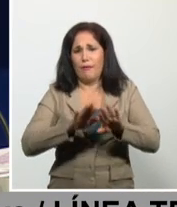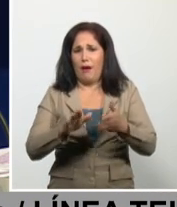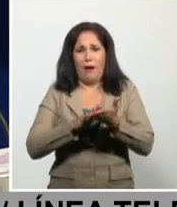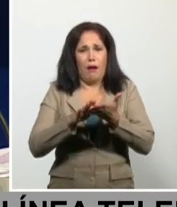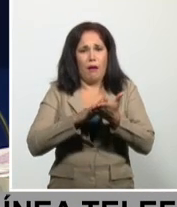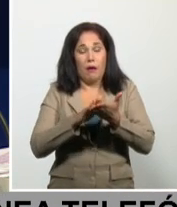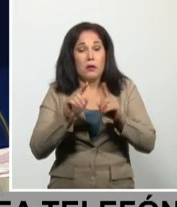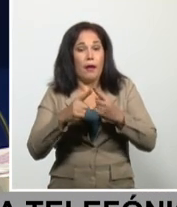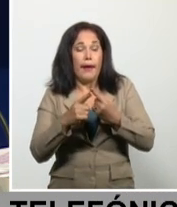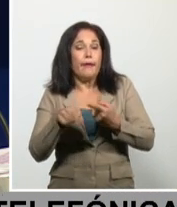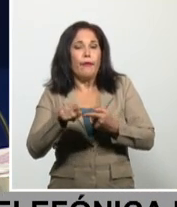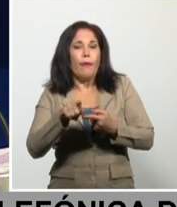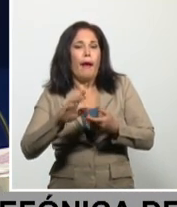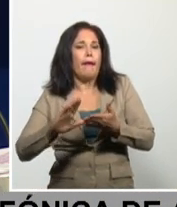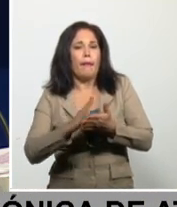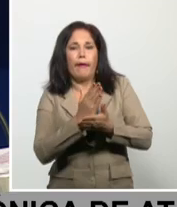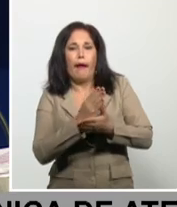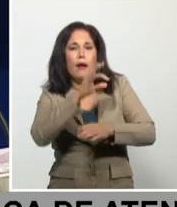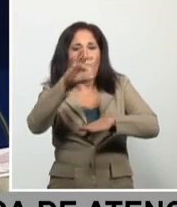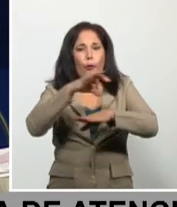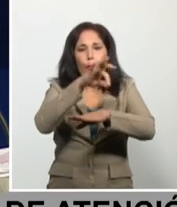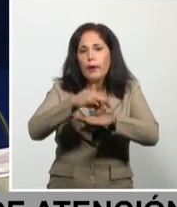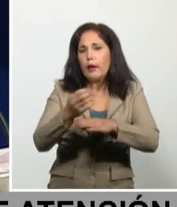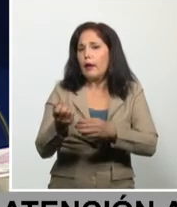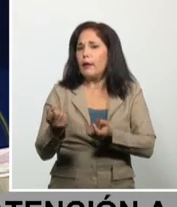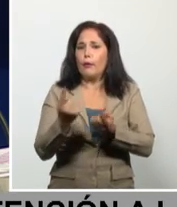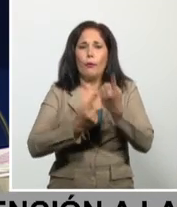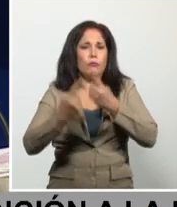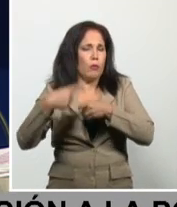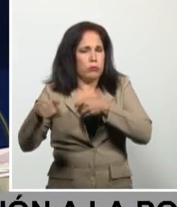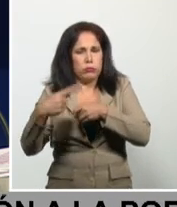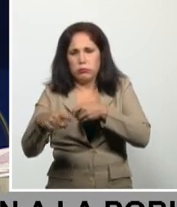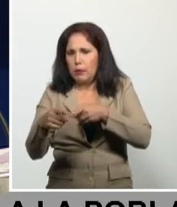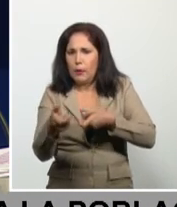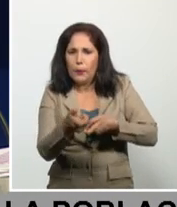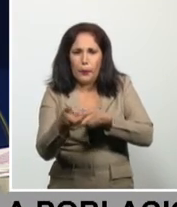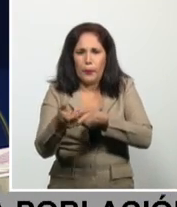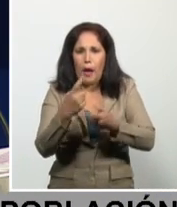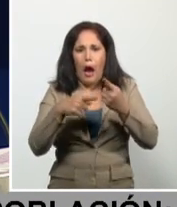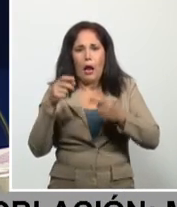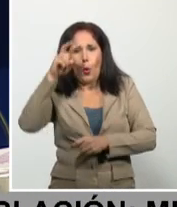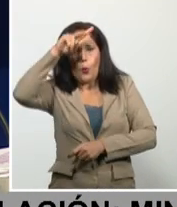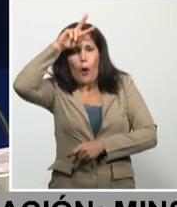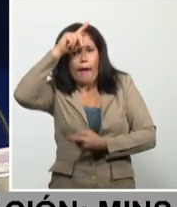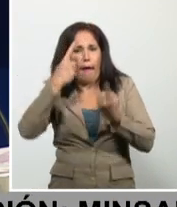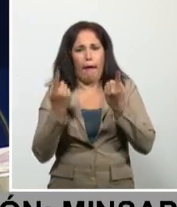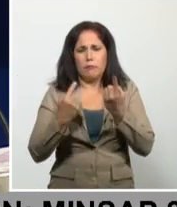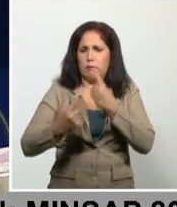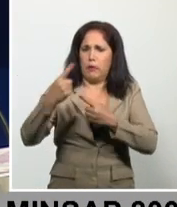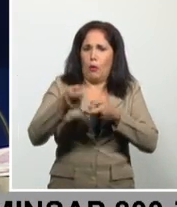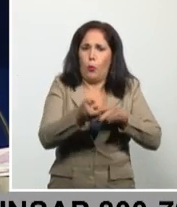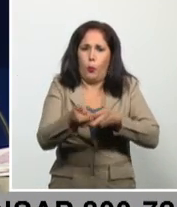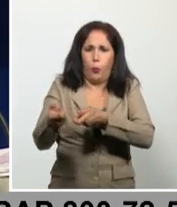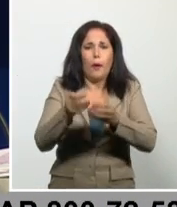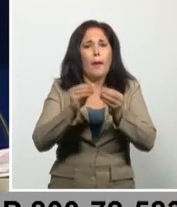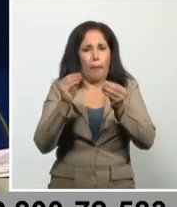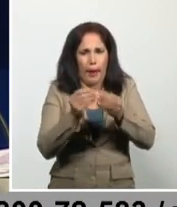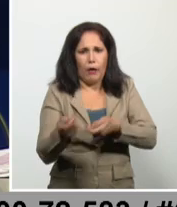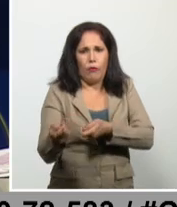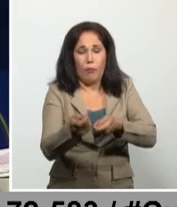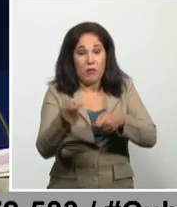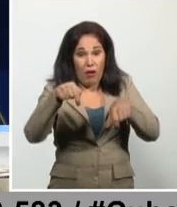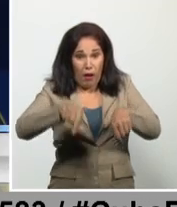para matar generalmente vectores, mosquitos, a veces para las cucarachas, para esto.